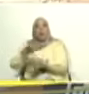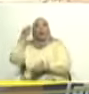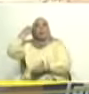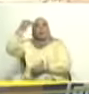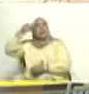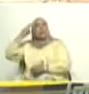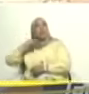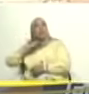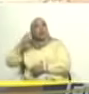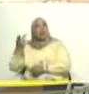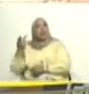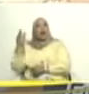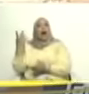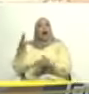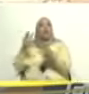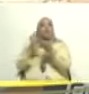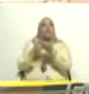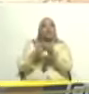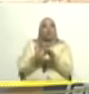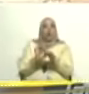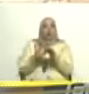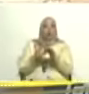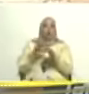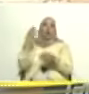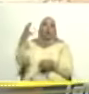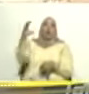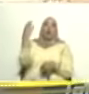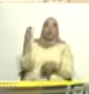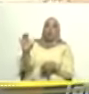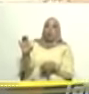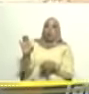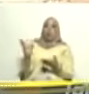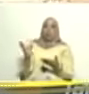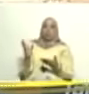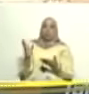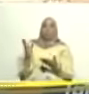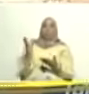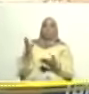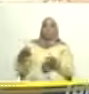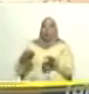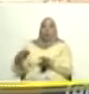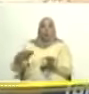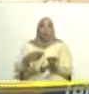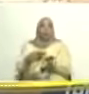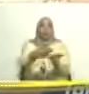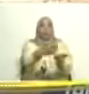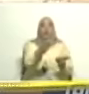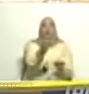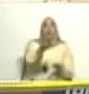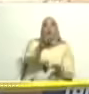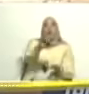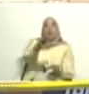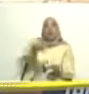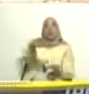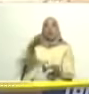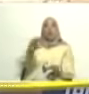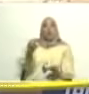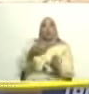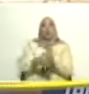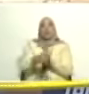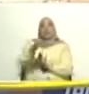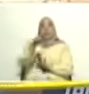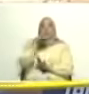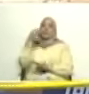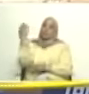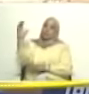Guayana, la gran República de Colombia, fundada aquí en el Orinoco, en estas tierras calientes, aquí se fundó la